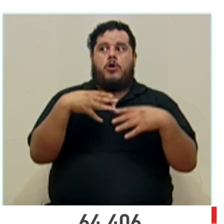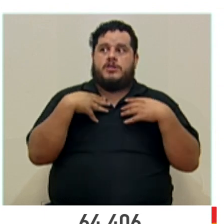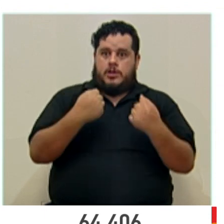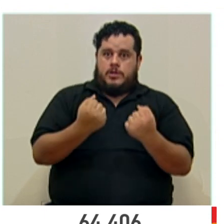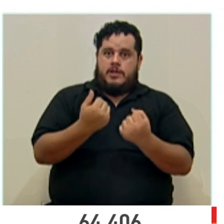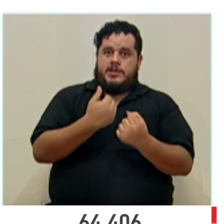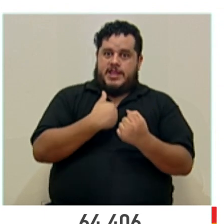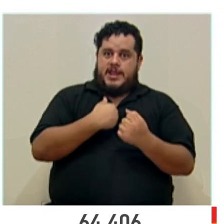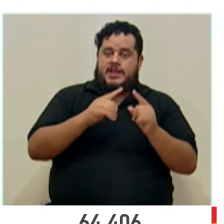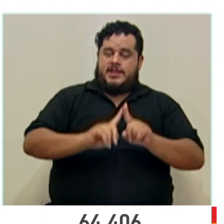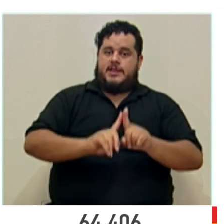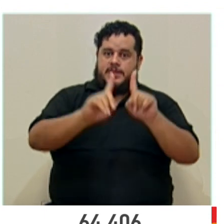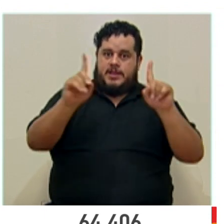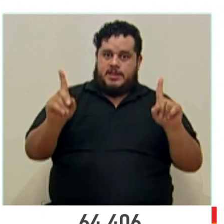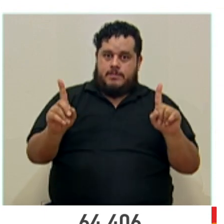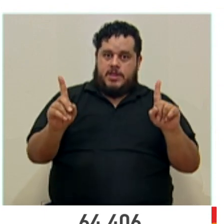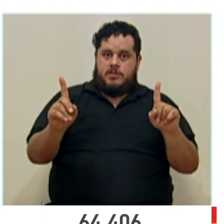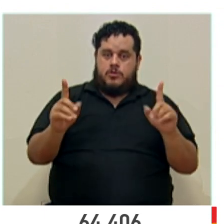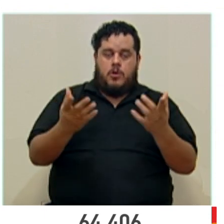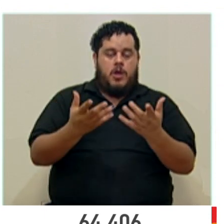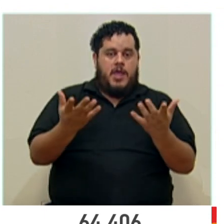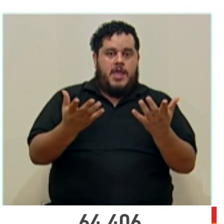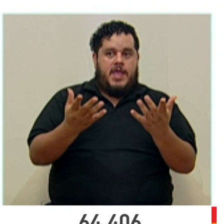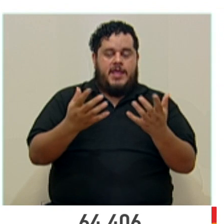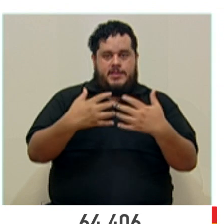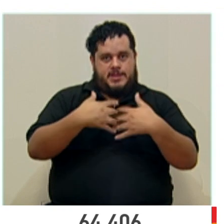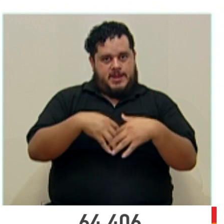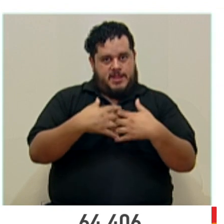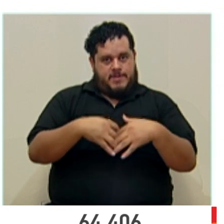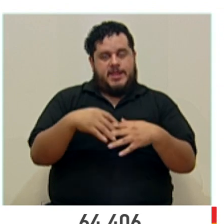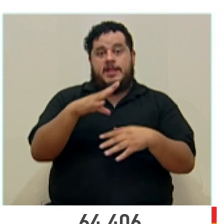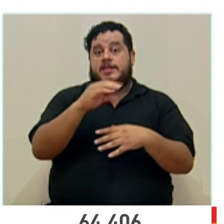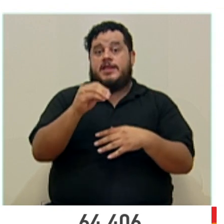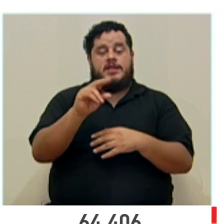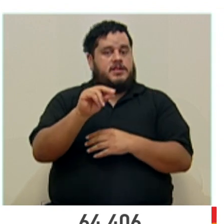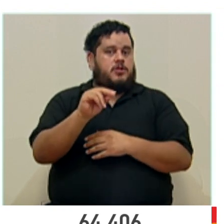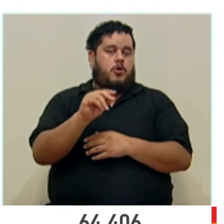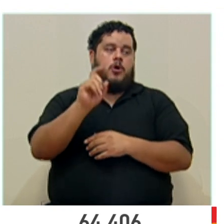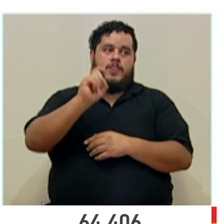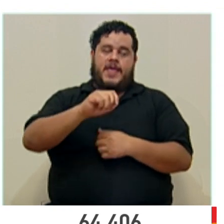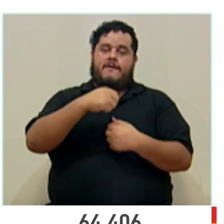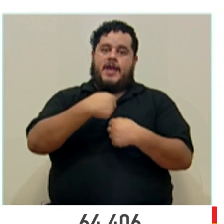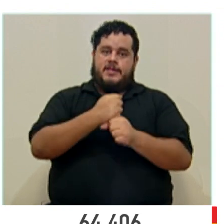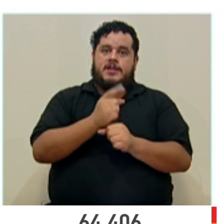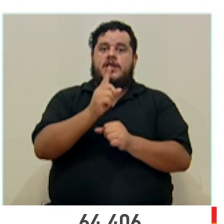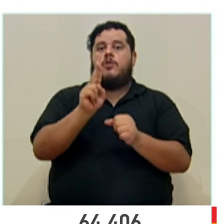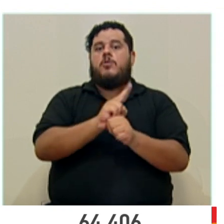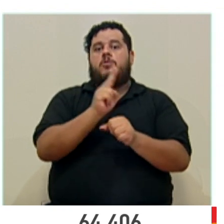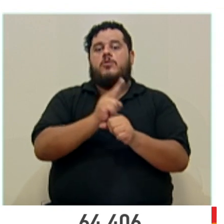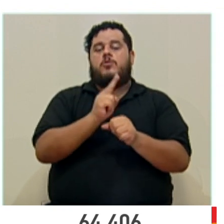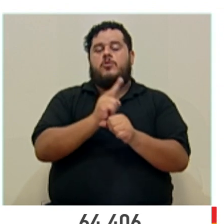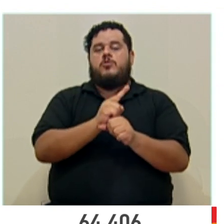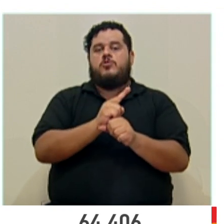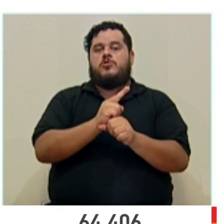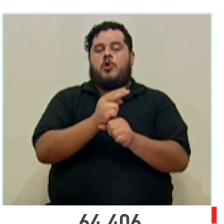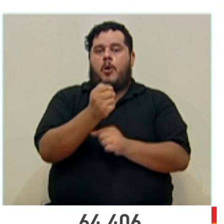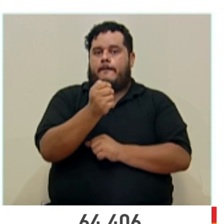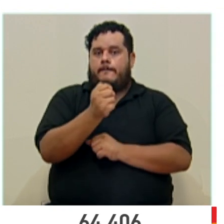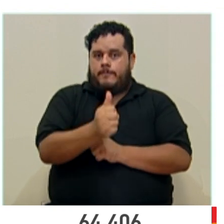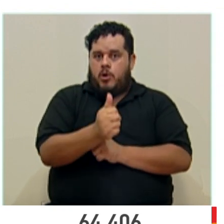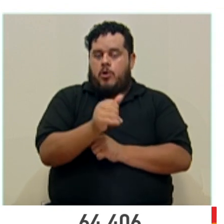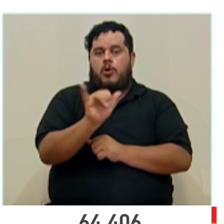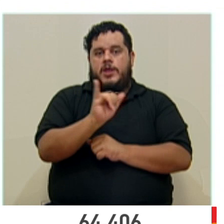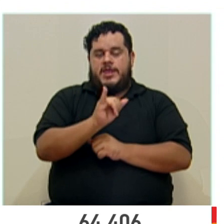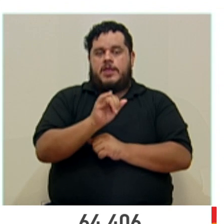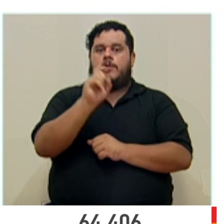haya distanciamiento entre las máquinas, y si no, se tiene que hacer un uso parcial. También señalar que tiene